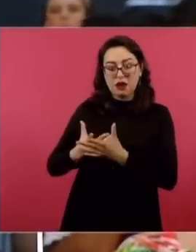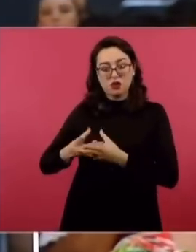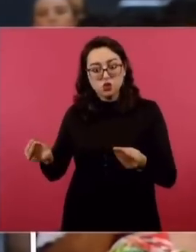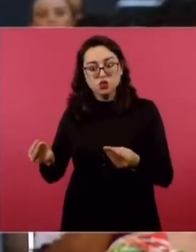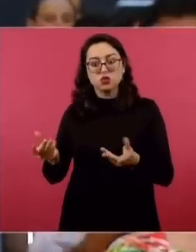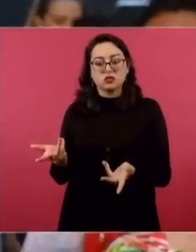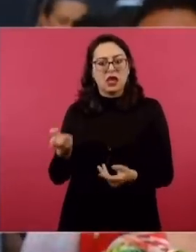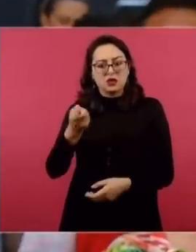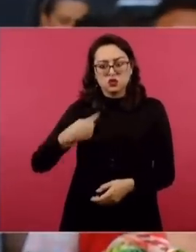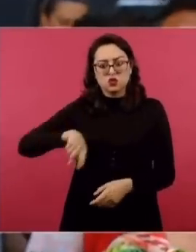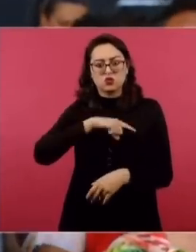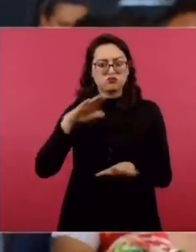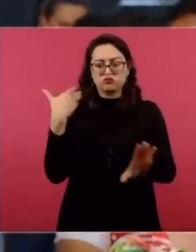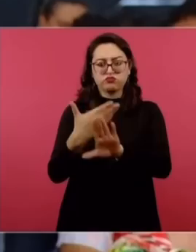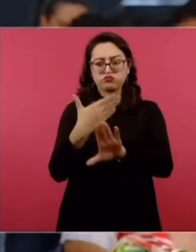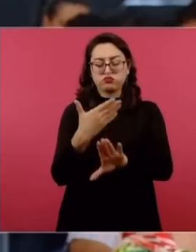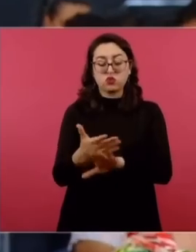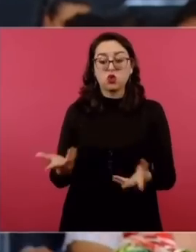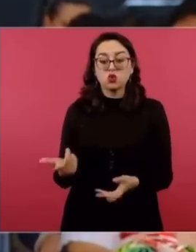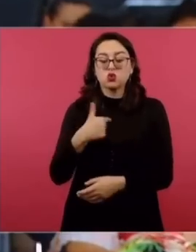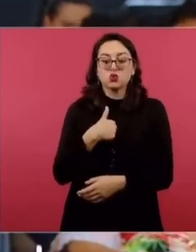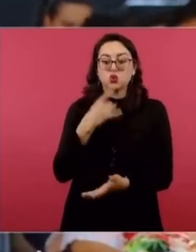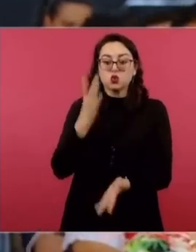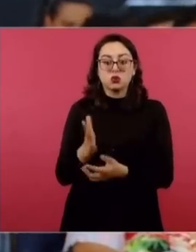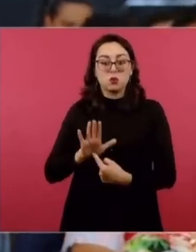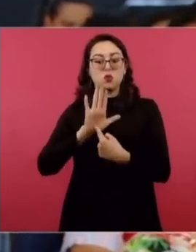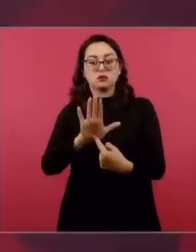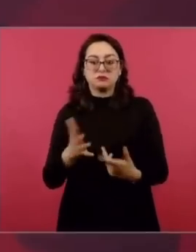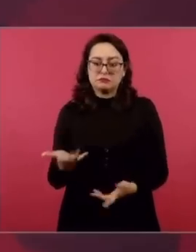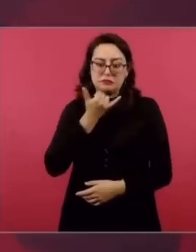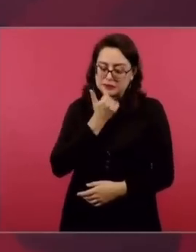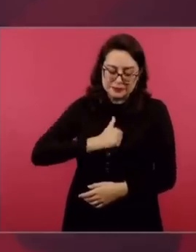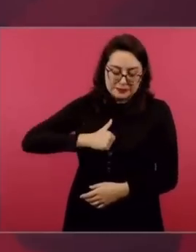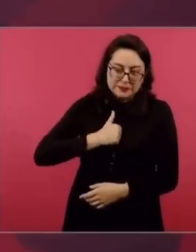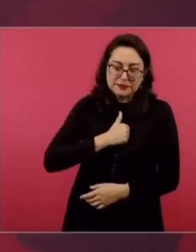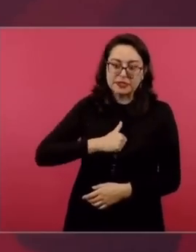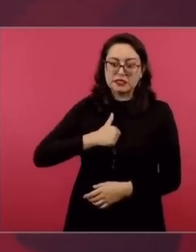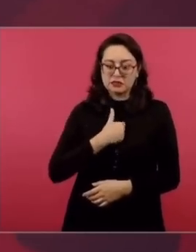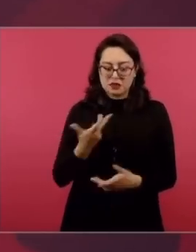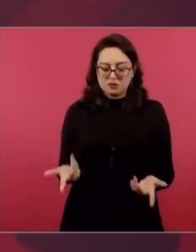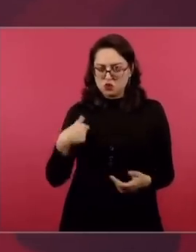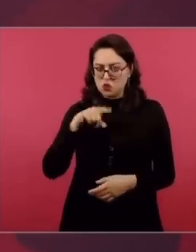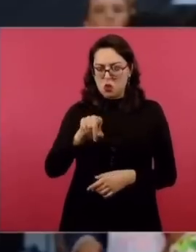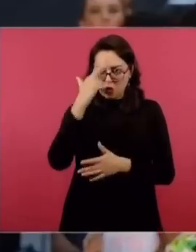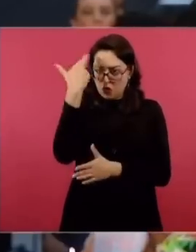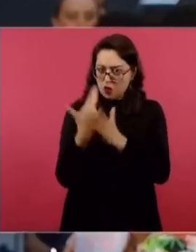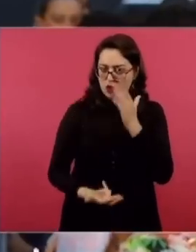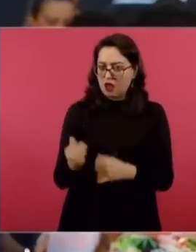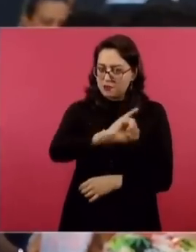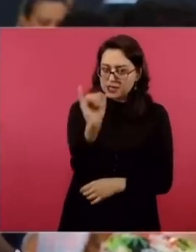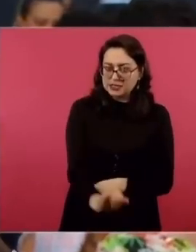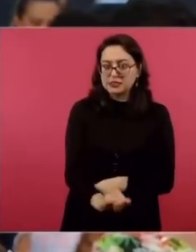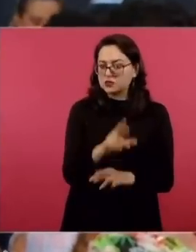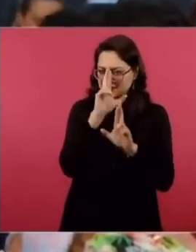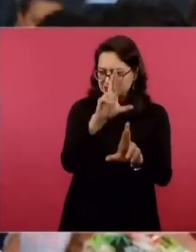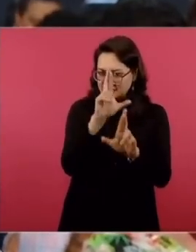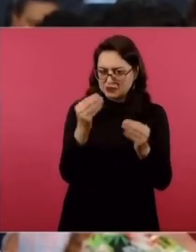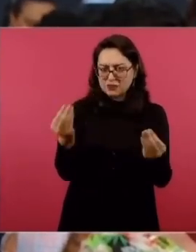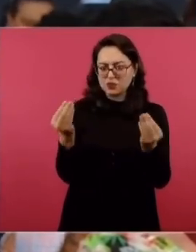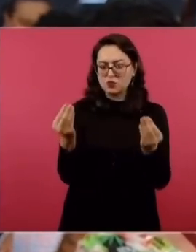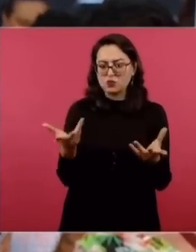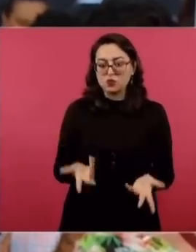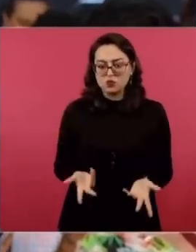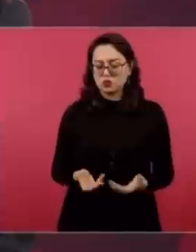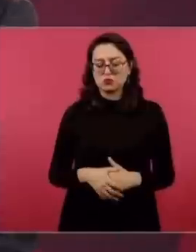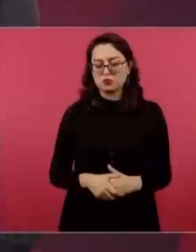presidente. Estamos documentando lo que pasa y lamento que esta situación se dé así. No, nunca he querido faltar al respeto ni nada, y le respeto mucho su trabajo. Pero le este